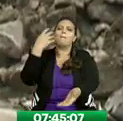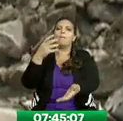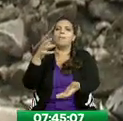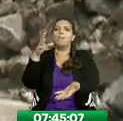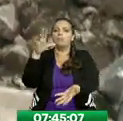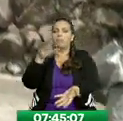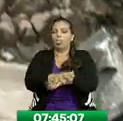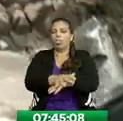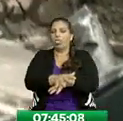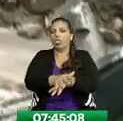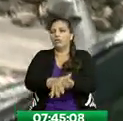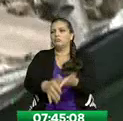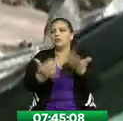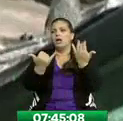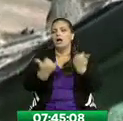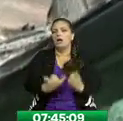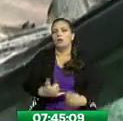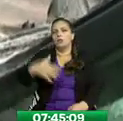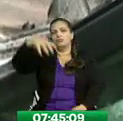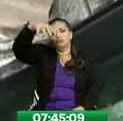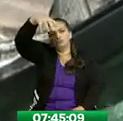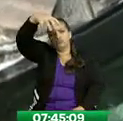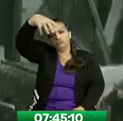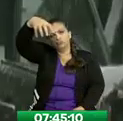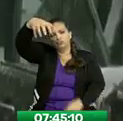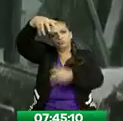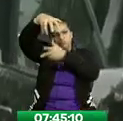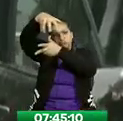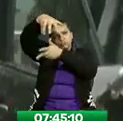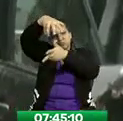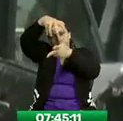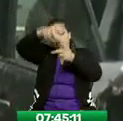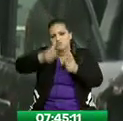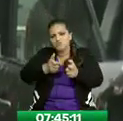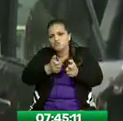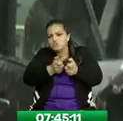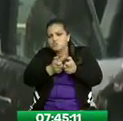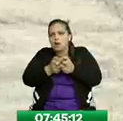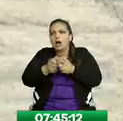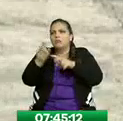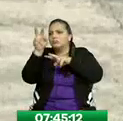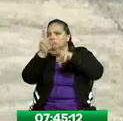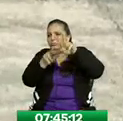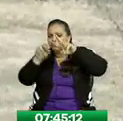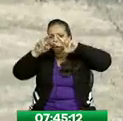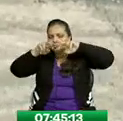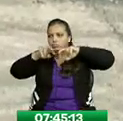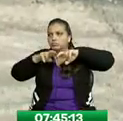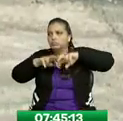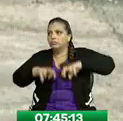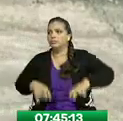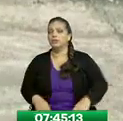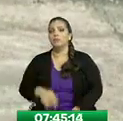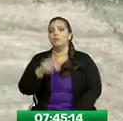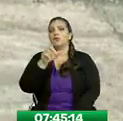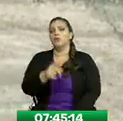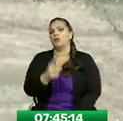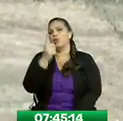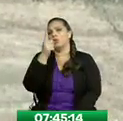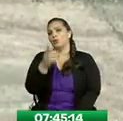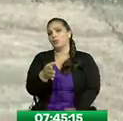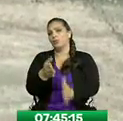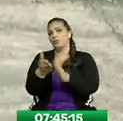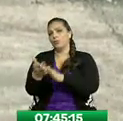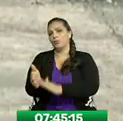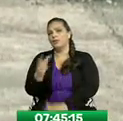evento natural que sorprendió a los ocupantes de la Simón Bolívar, donde ventajosamente no hubo más personas afectadas, considerando que se trata